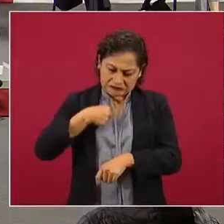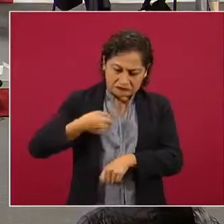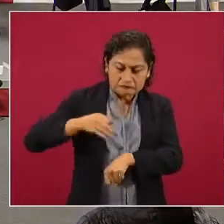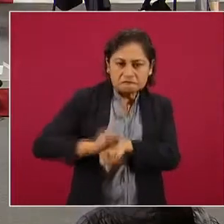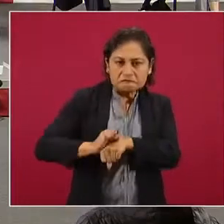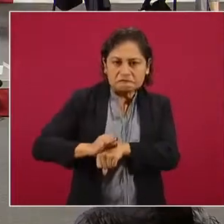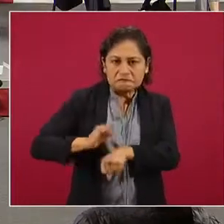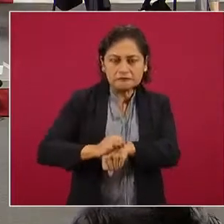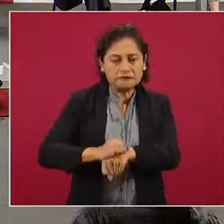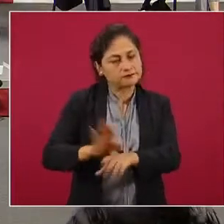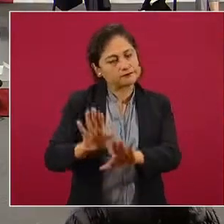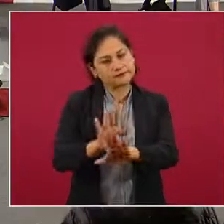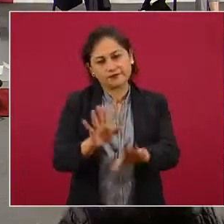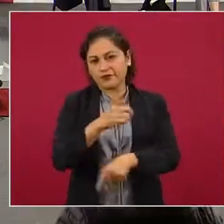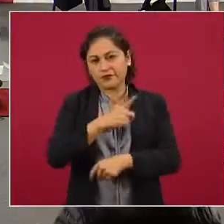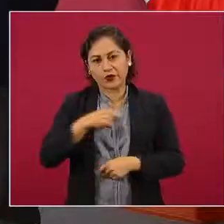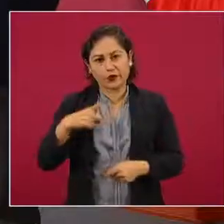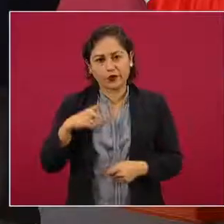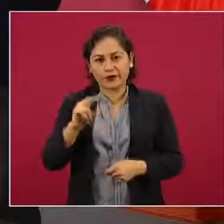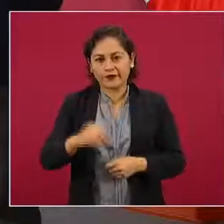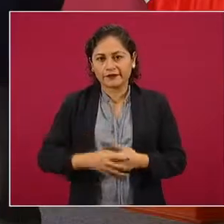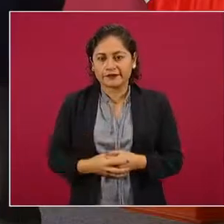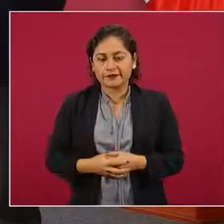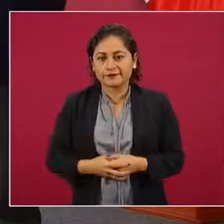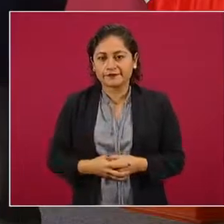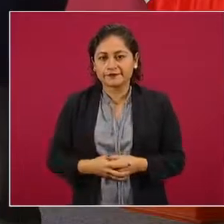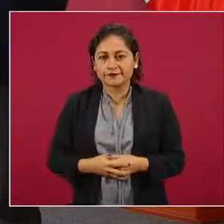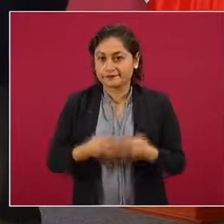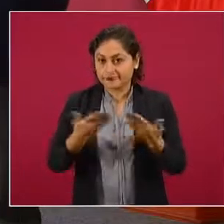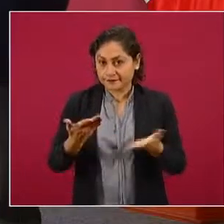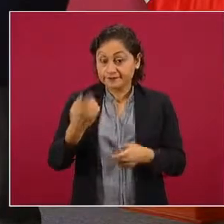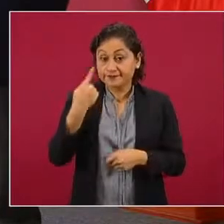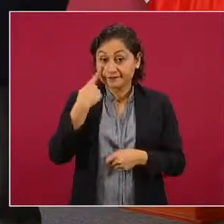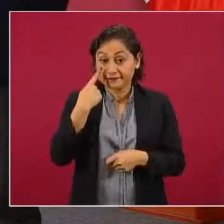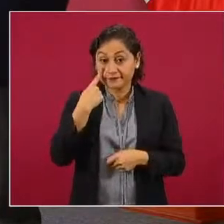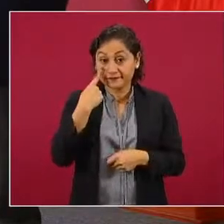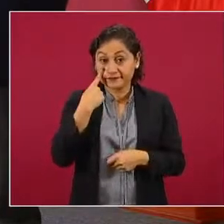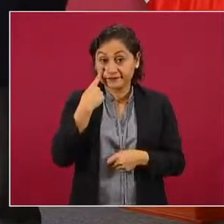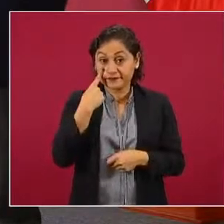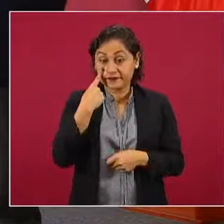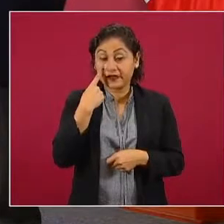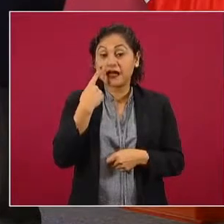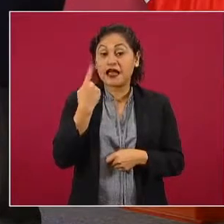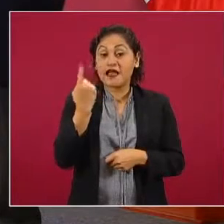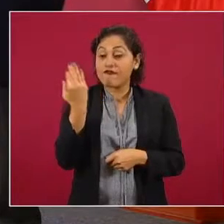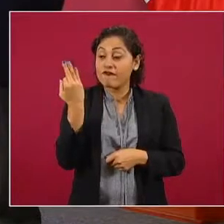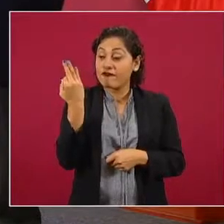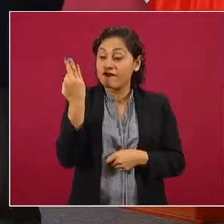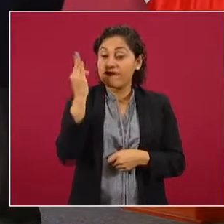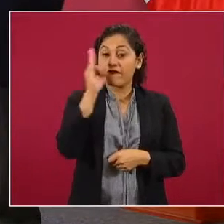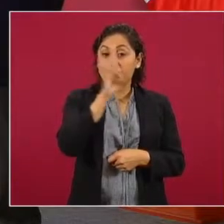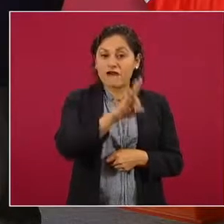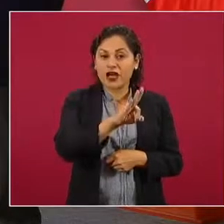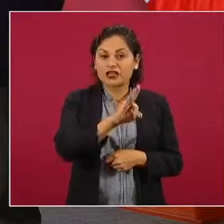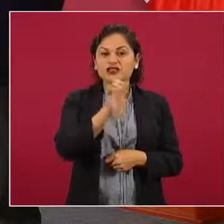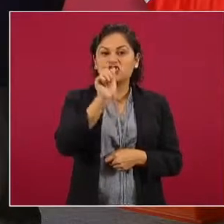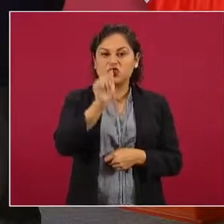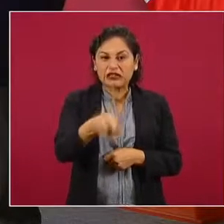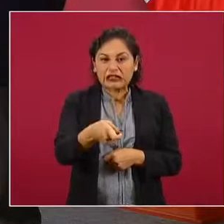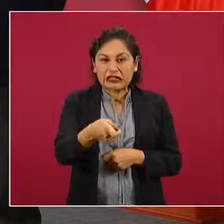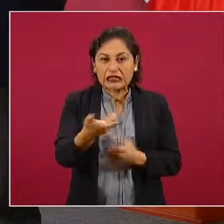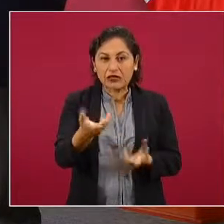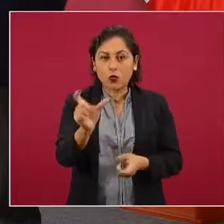forma particularmente perniciosa de la falsedad es prometer algo y no